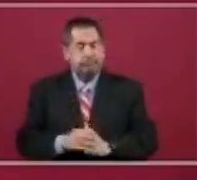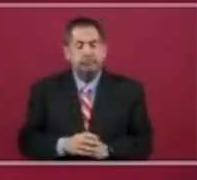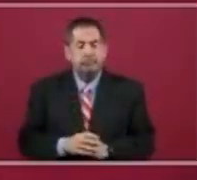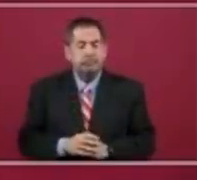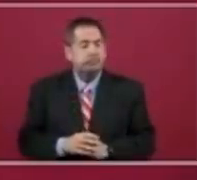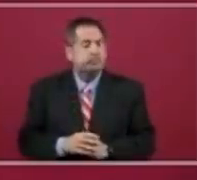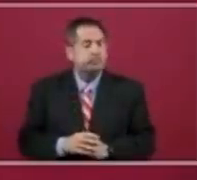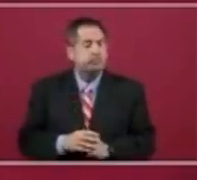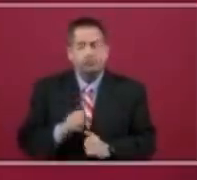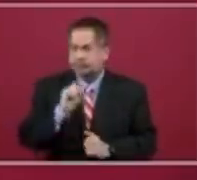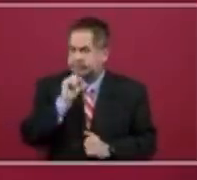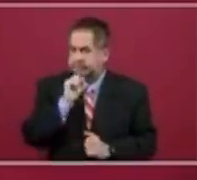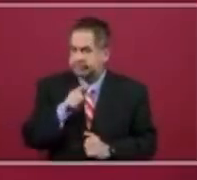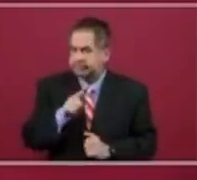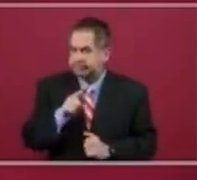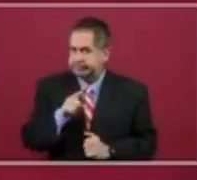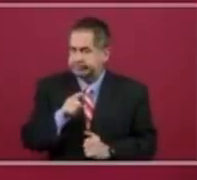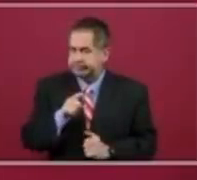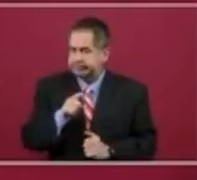a